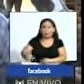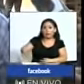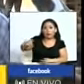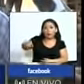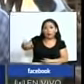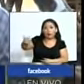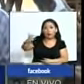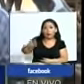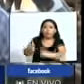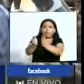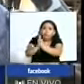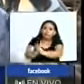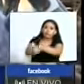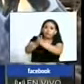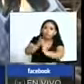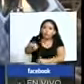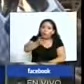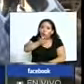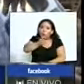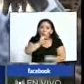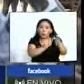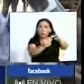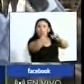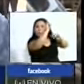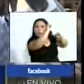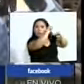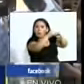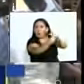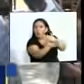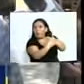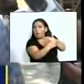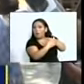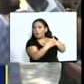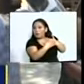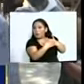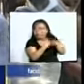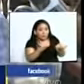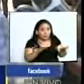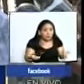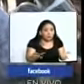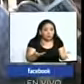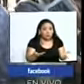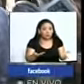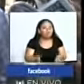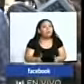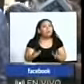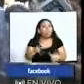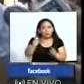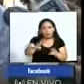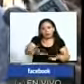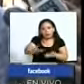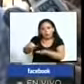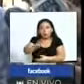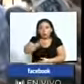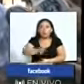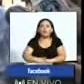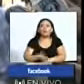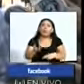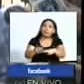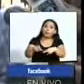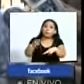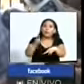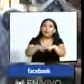pidiendo información y la sala tampoco notifica al presidente de manera contundente para que dé información. Sumado a